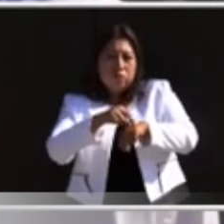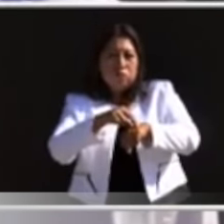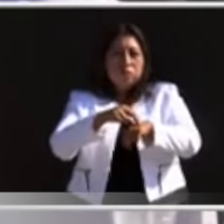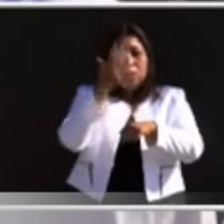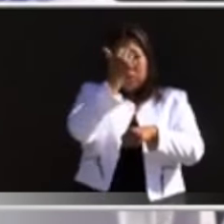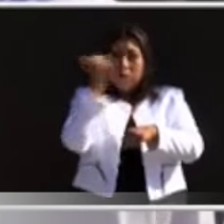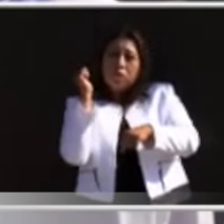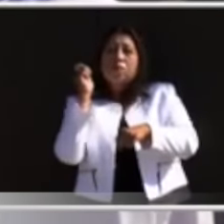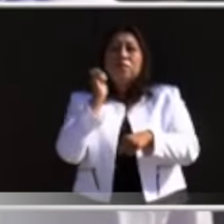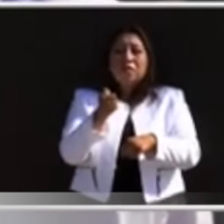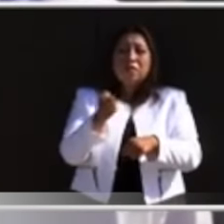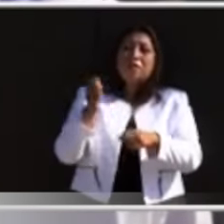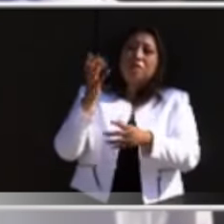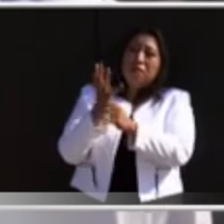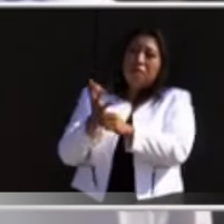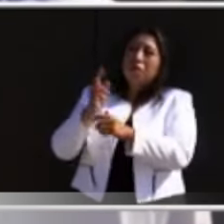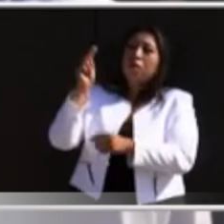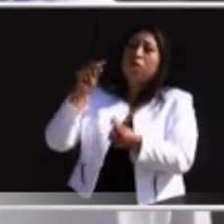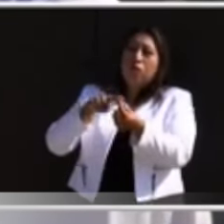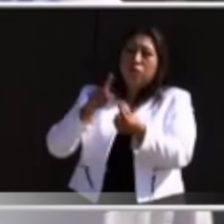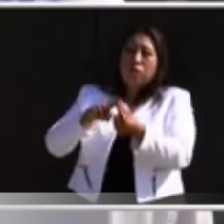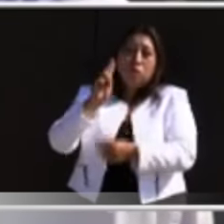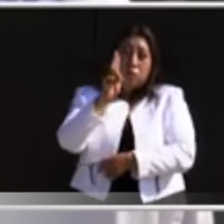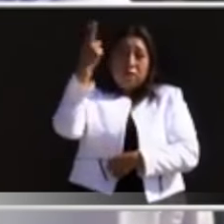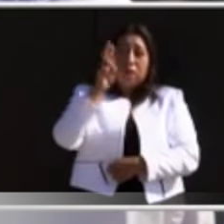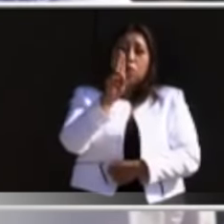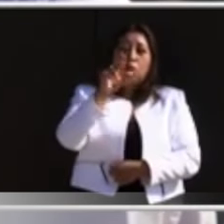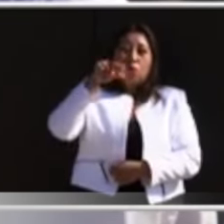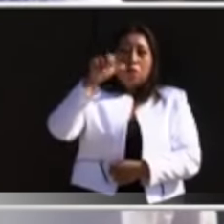la Universidad Nacional Autónoma de México.